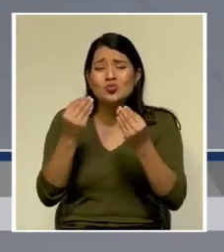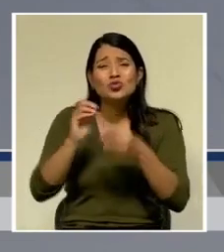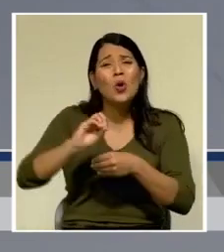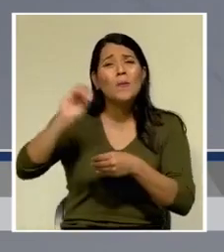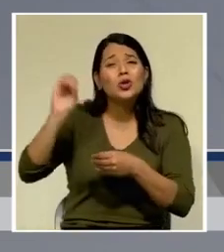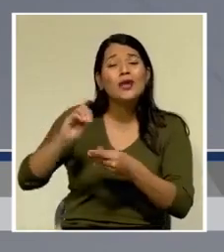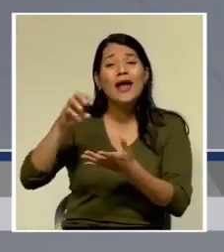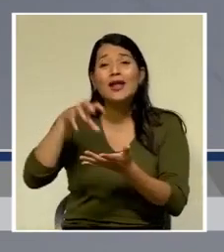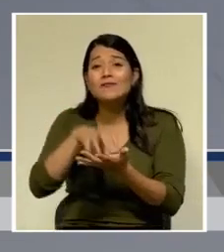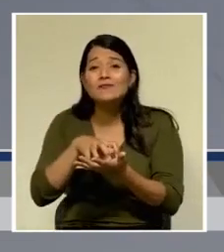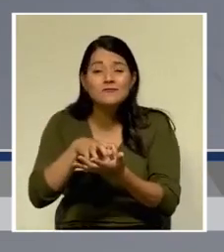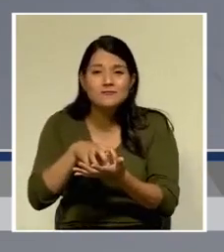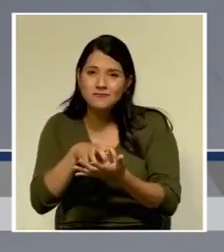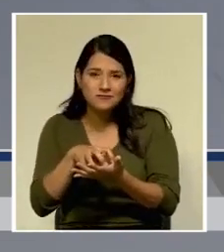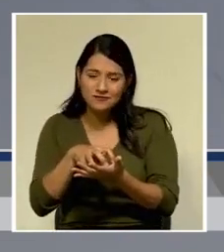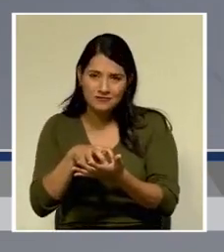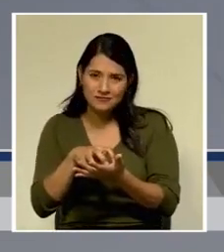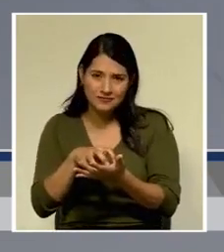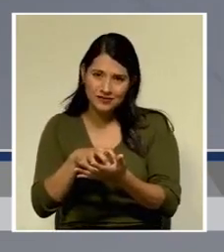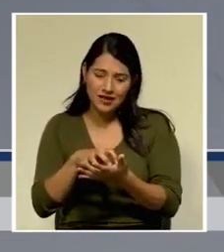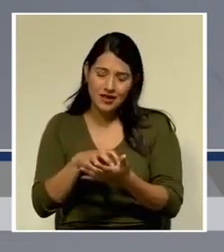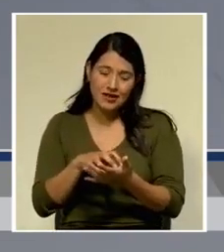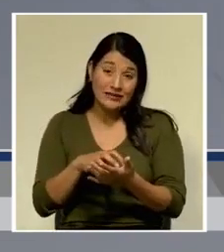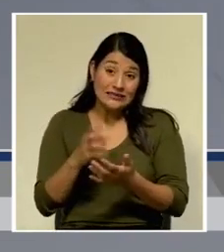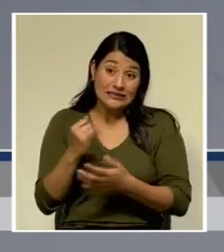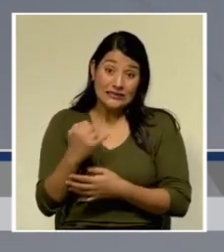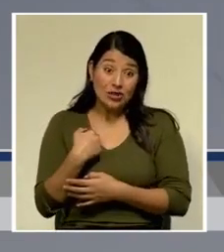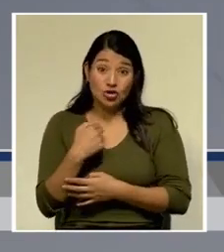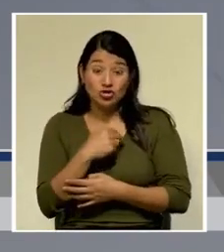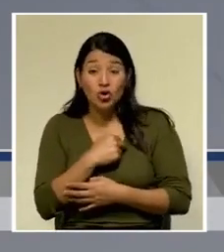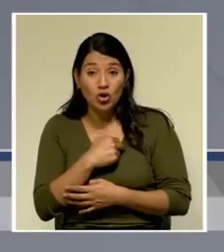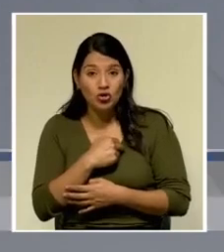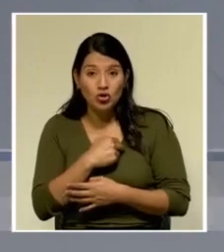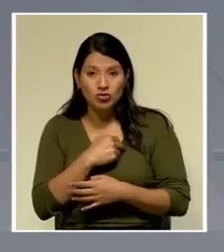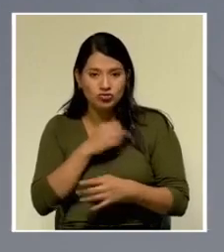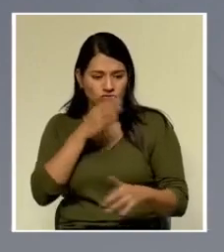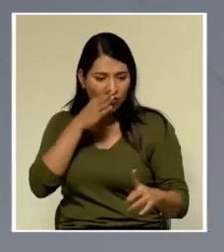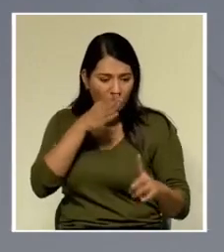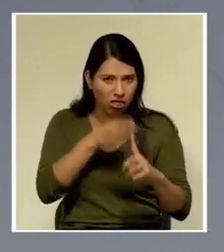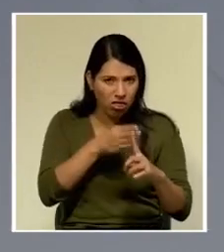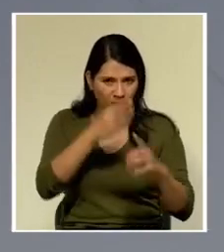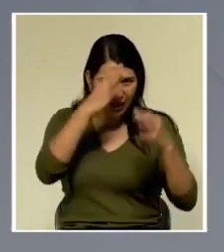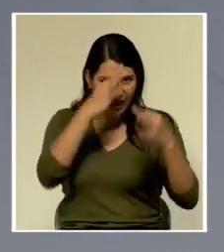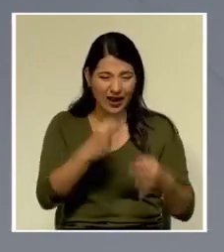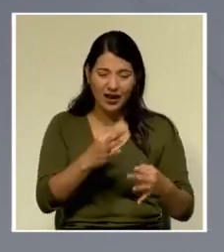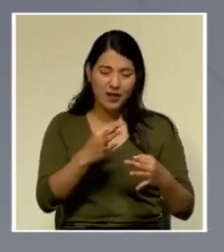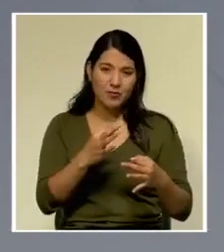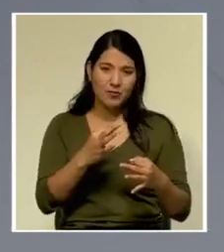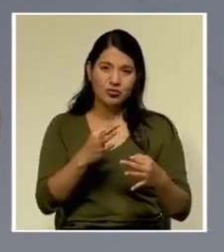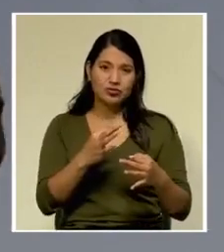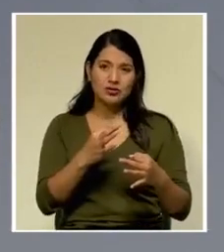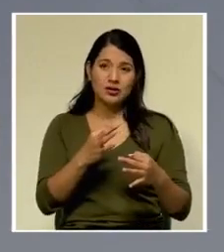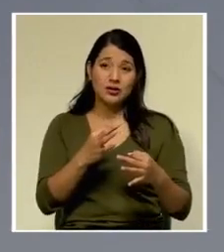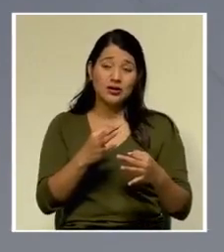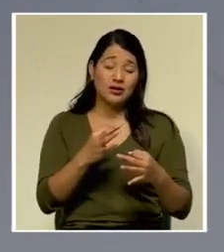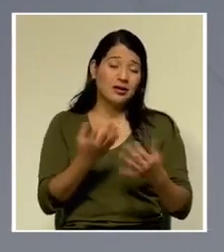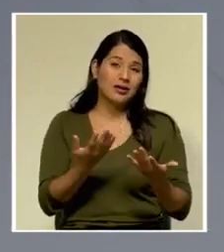sea, sería hasta cierto punto suicida de parte de cualquiera de los